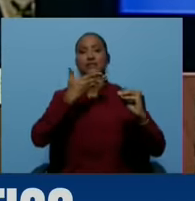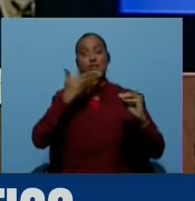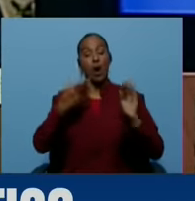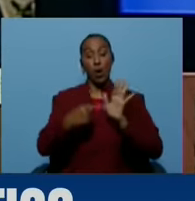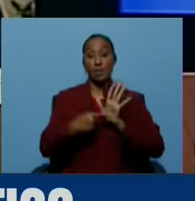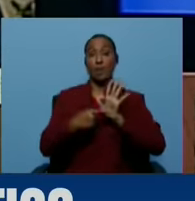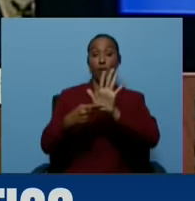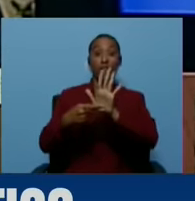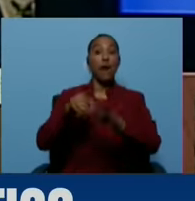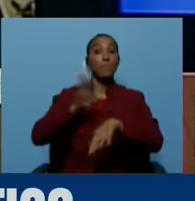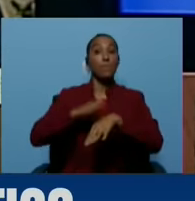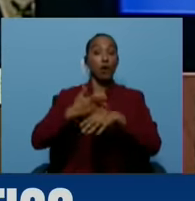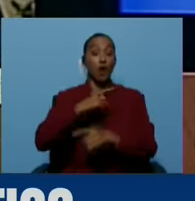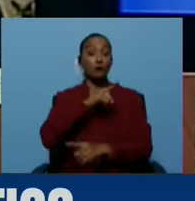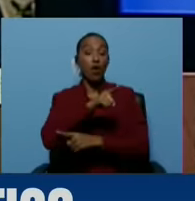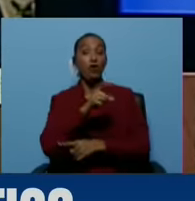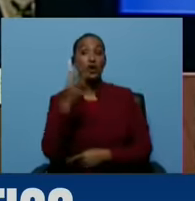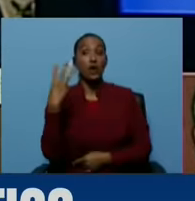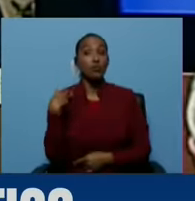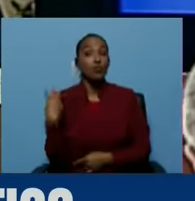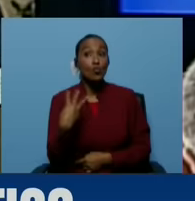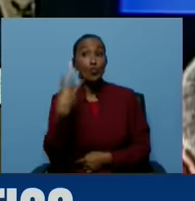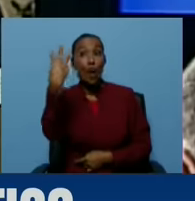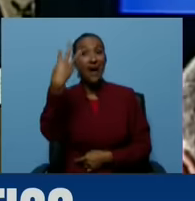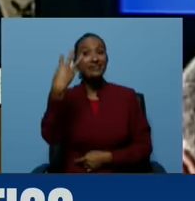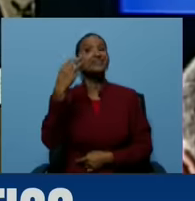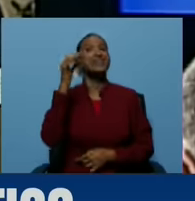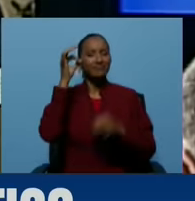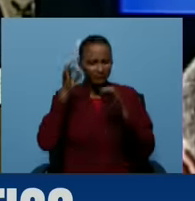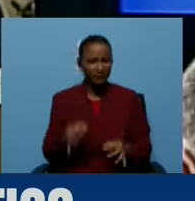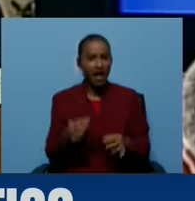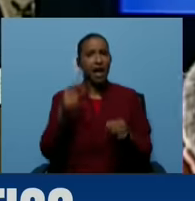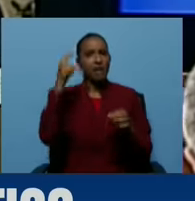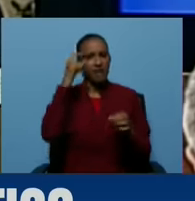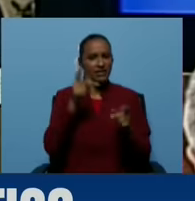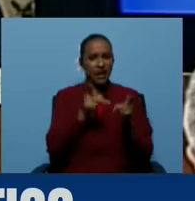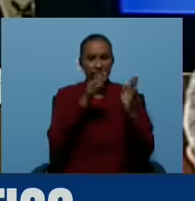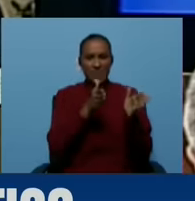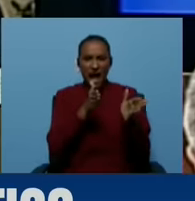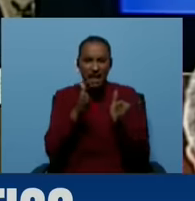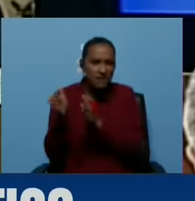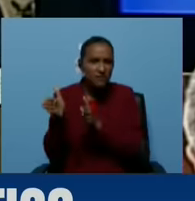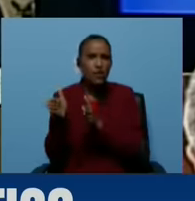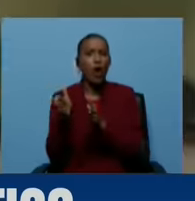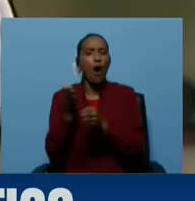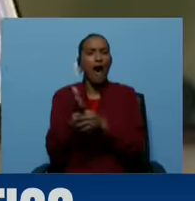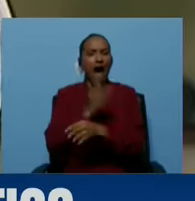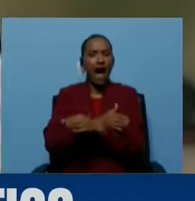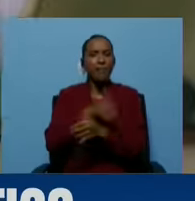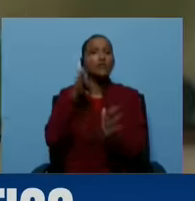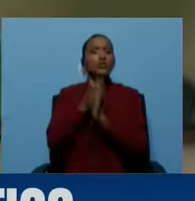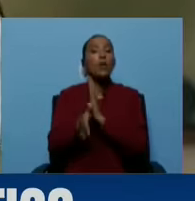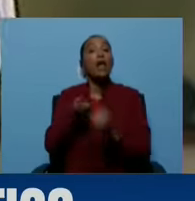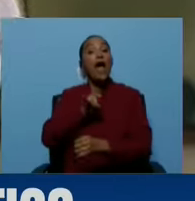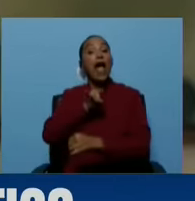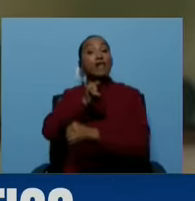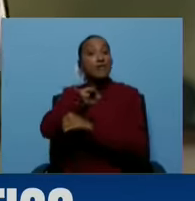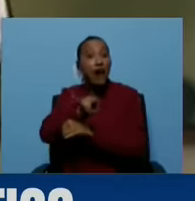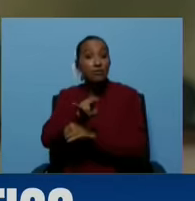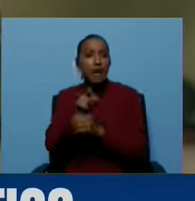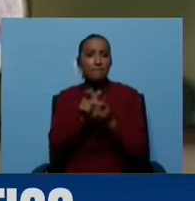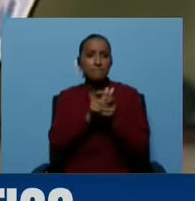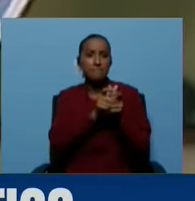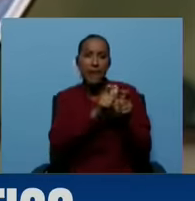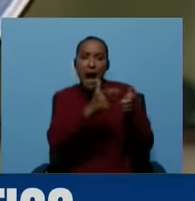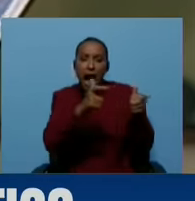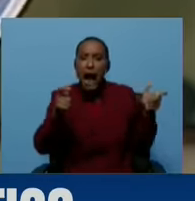desde Washington, que fue donde se planificó el fraude vulgar y masivo por el extremismo